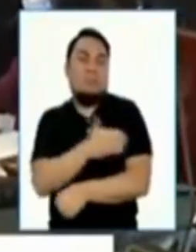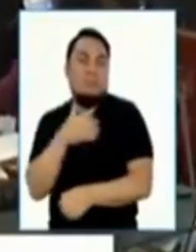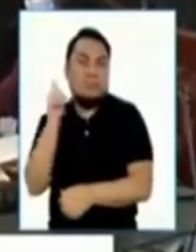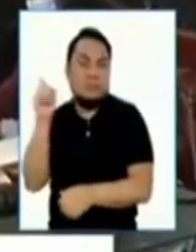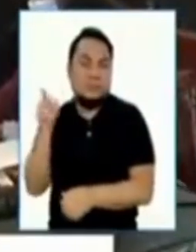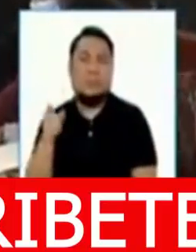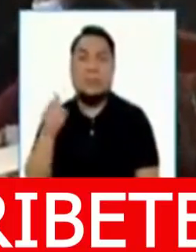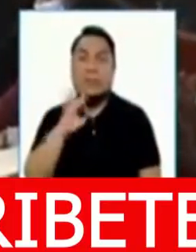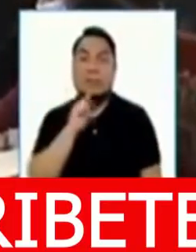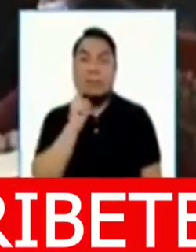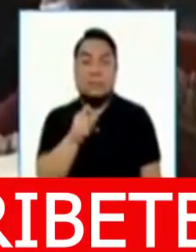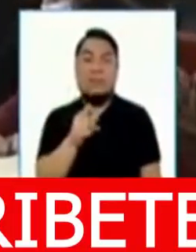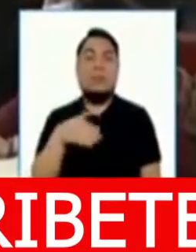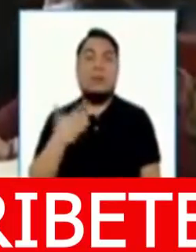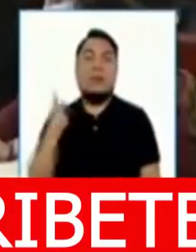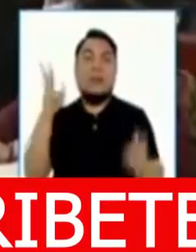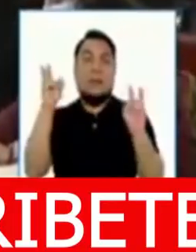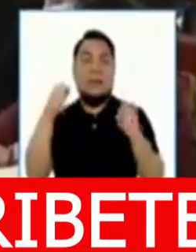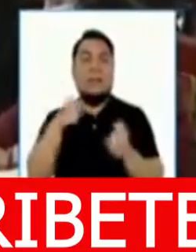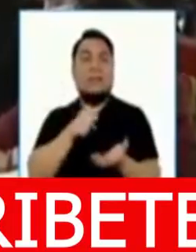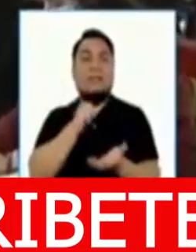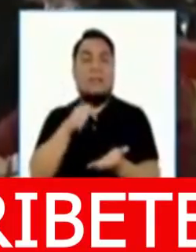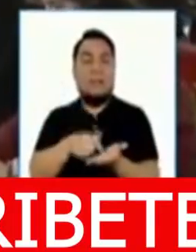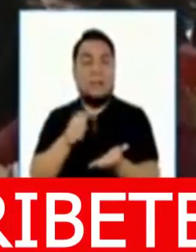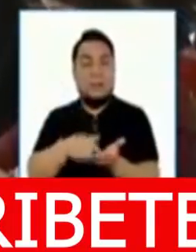próxima publicación dios te bendiga